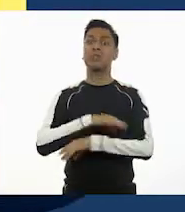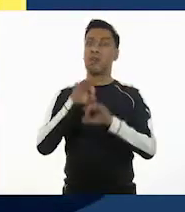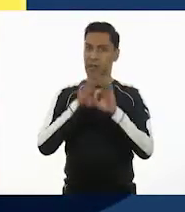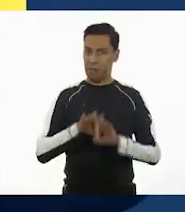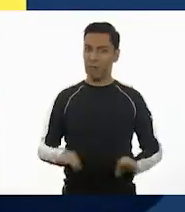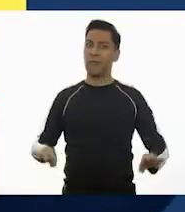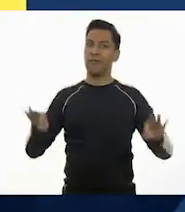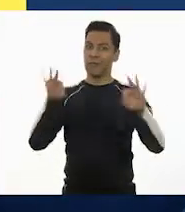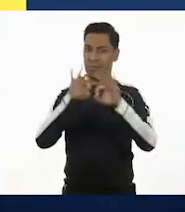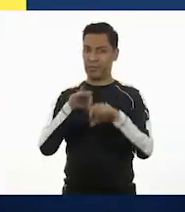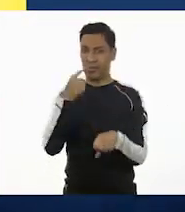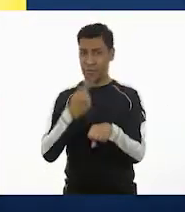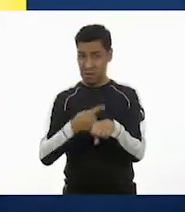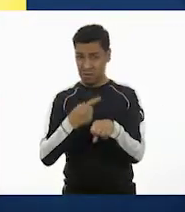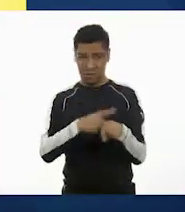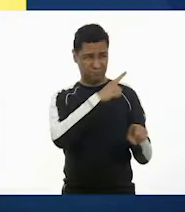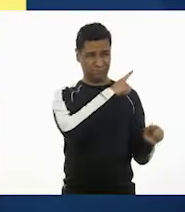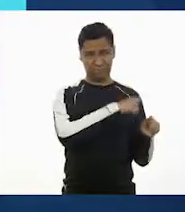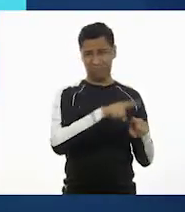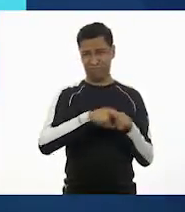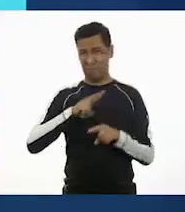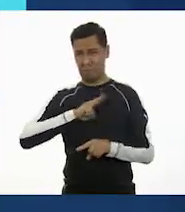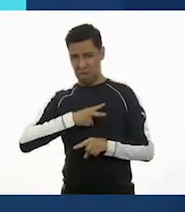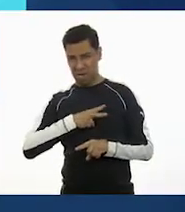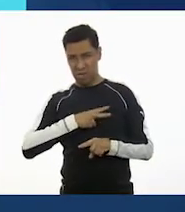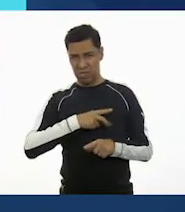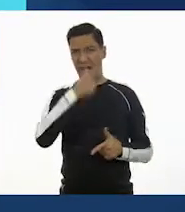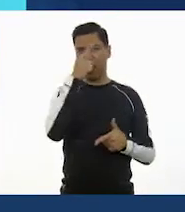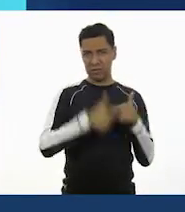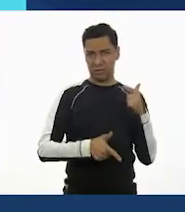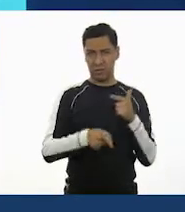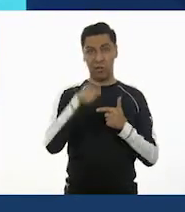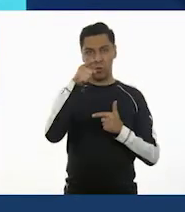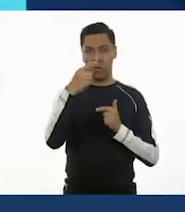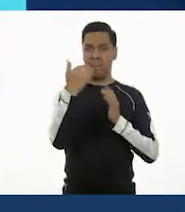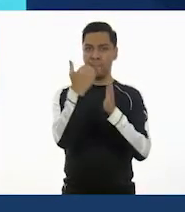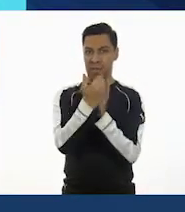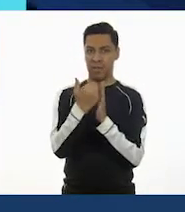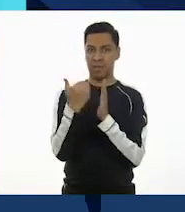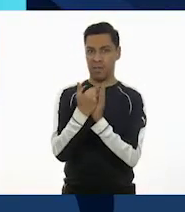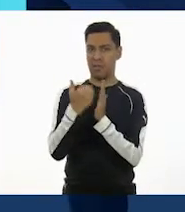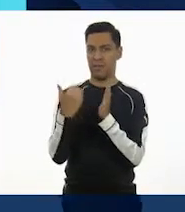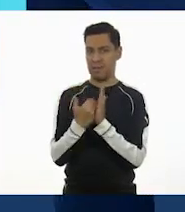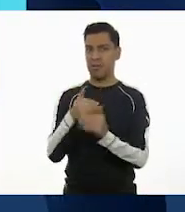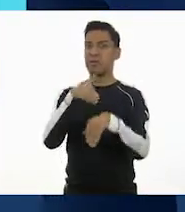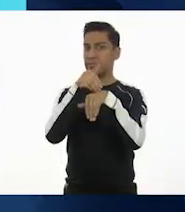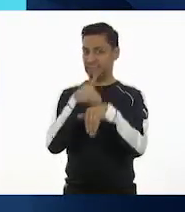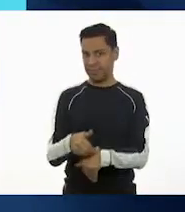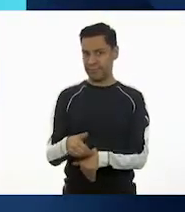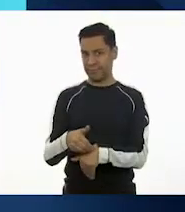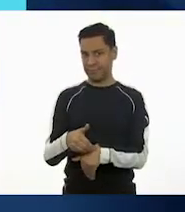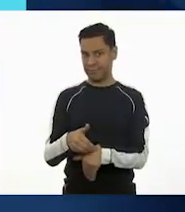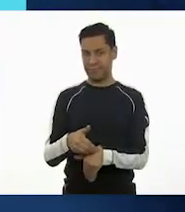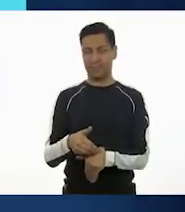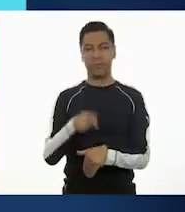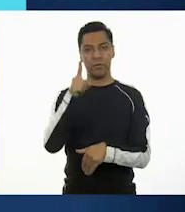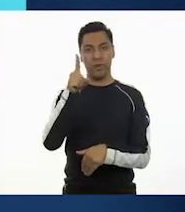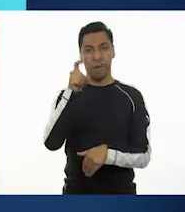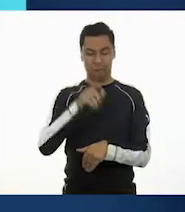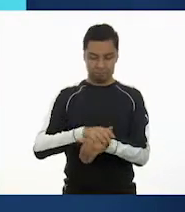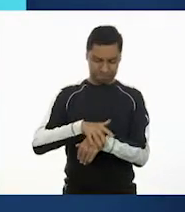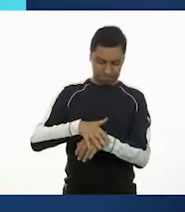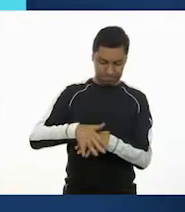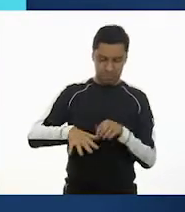importante para prevenir cualquier enfermedad. Sigue estos pasos para hacerlo correctamente. Moja tus